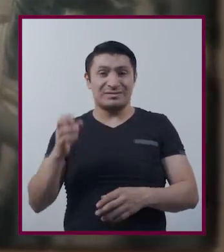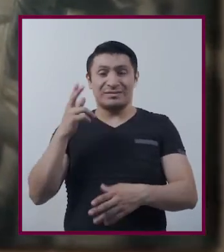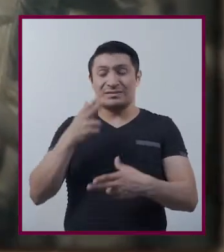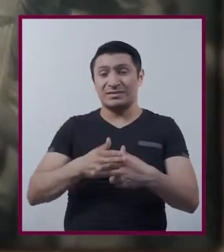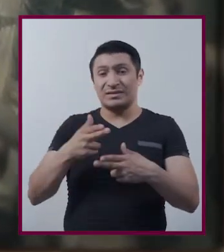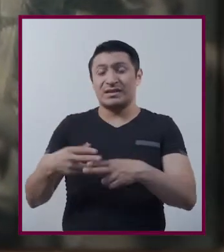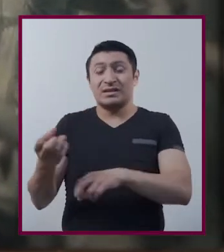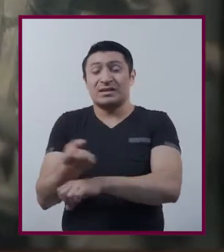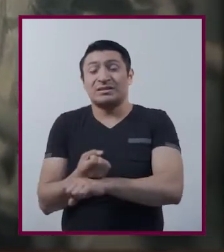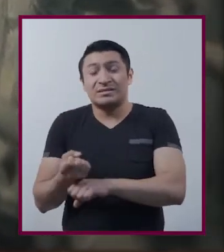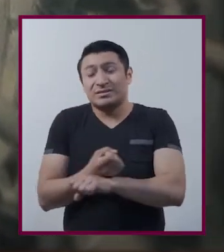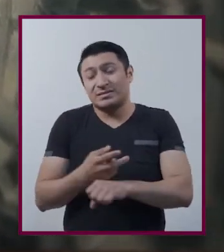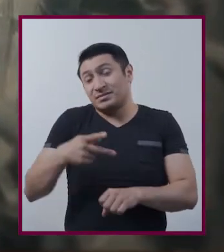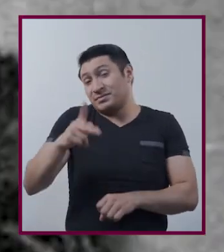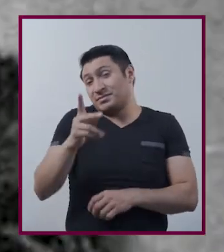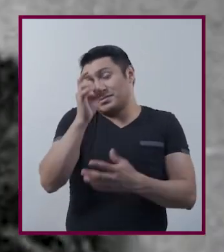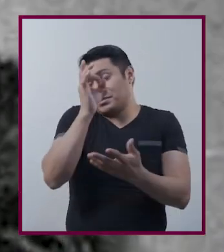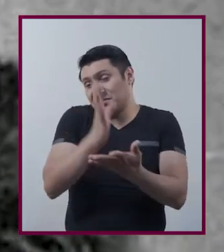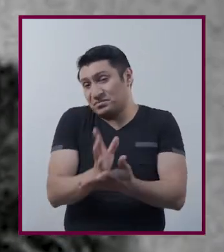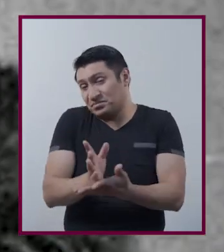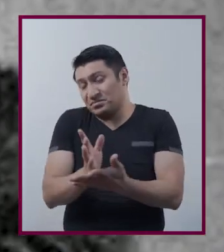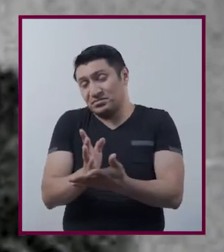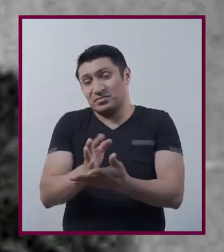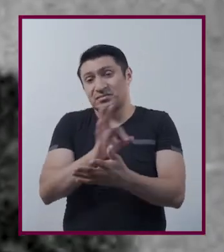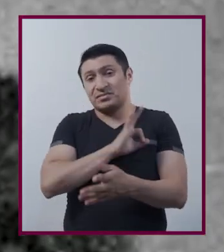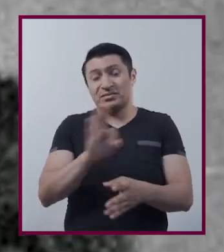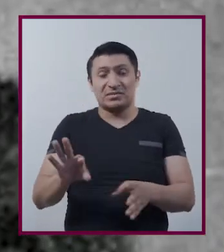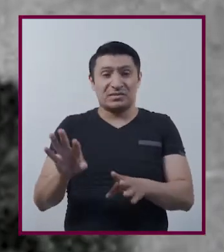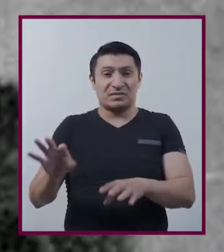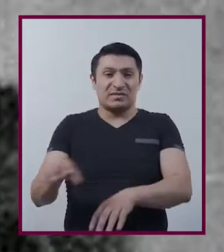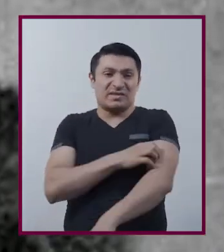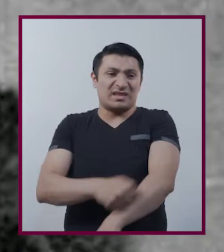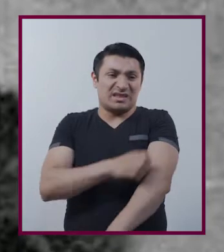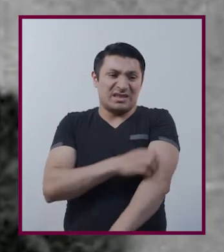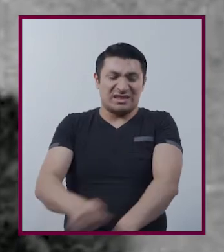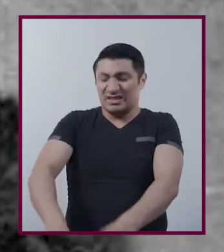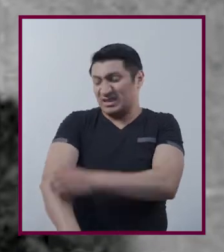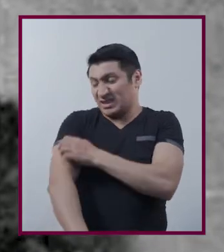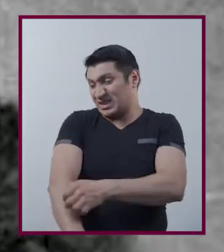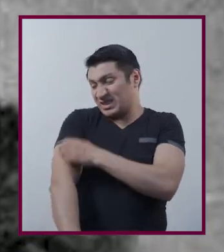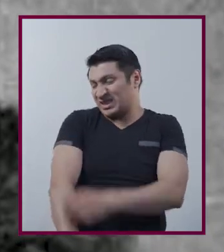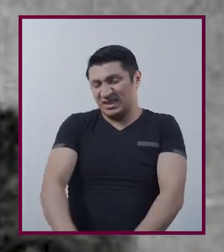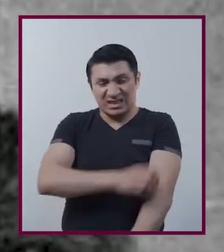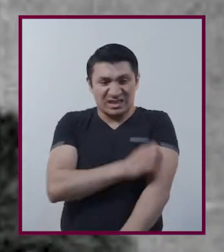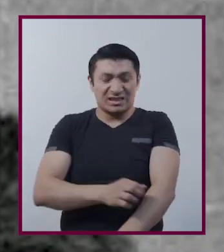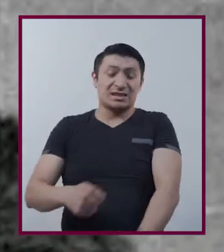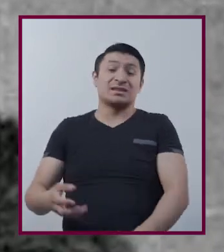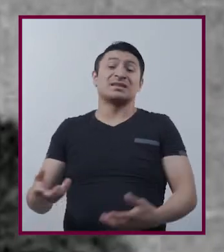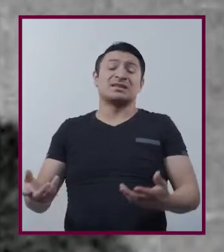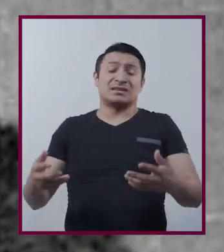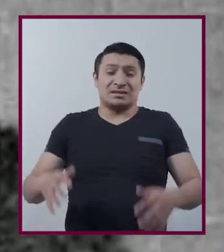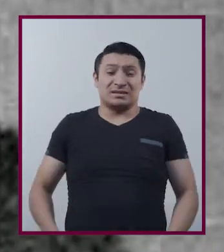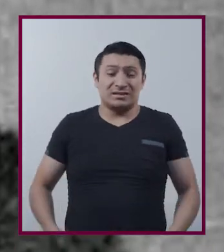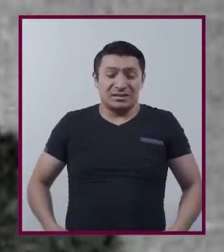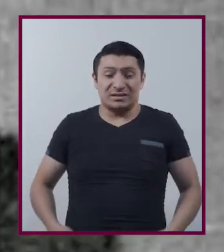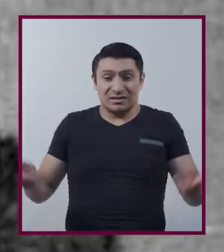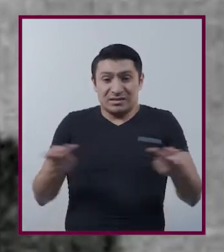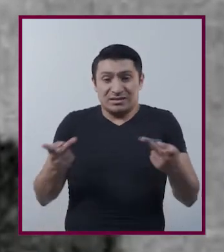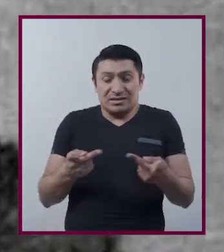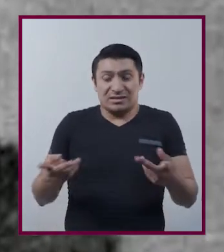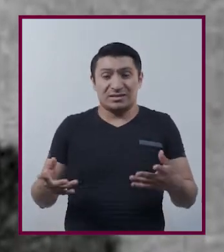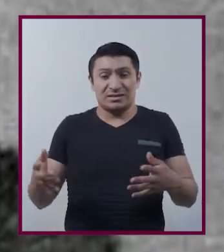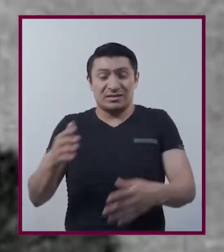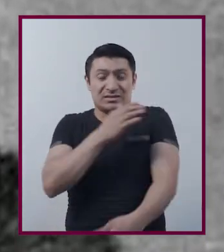también. Se rascó hasta sangrarse, pero lo único que logró fue desparramar la ponzoña asida bajo su piel. Tenía ronchas